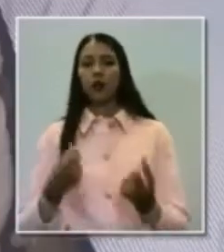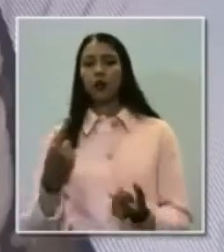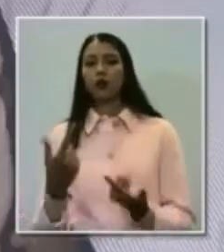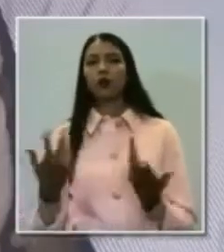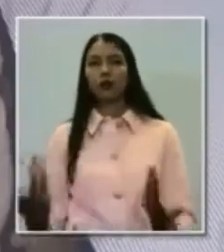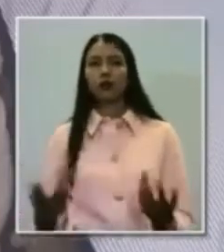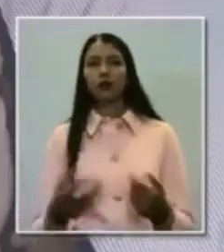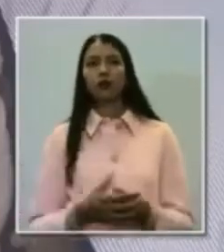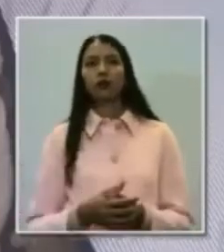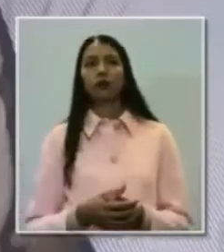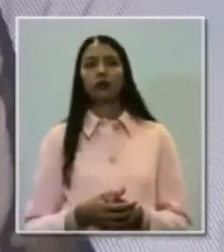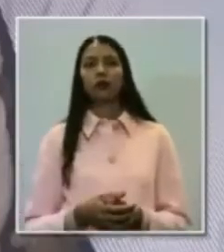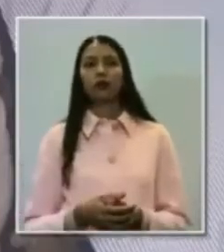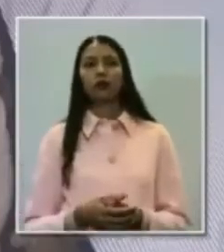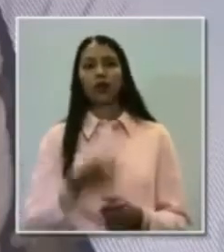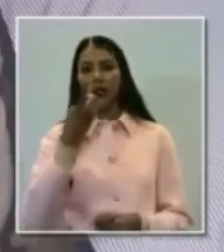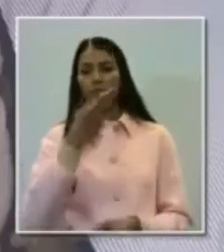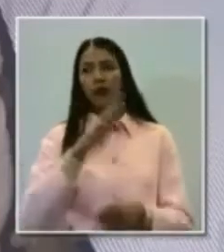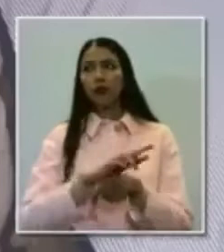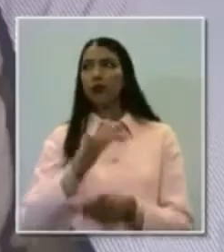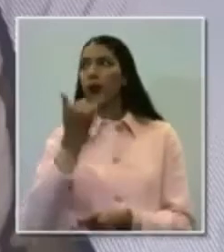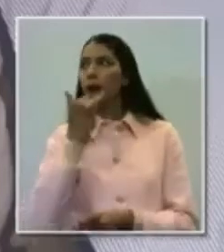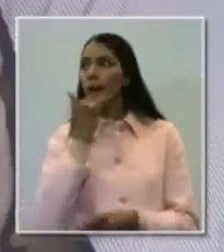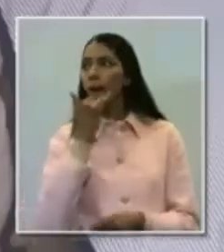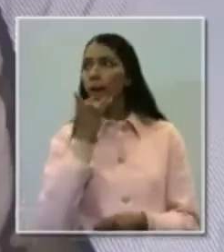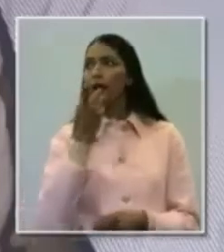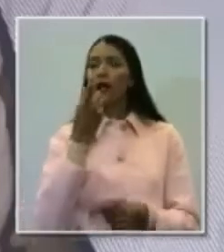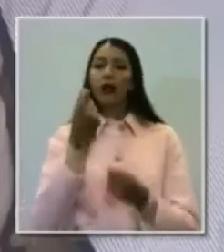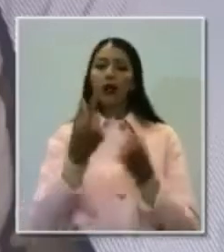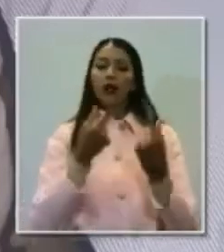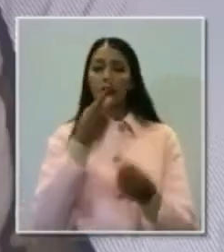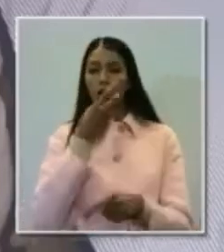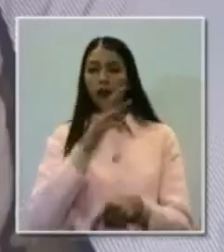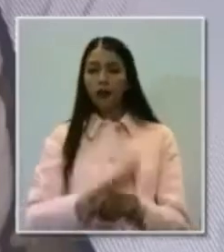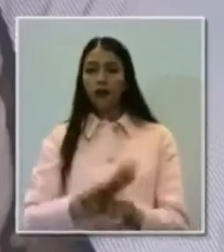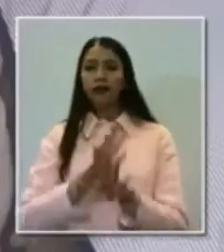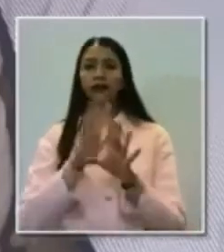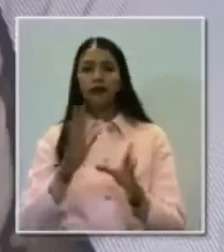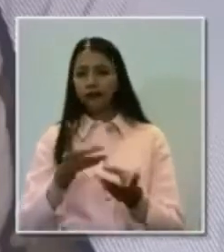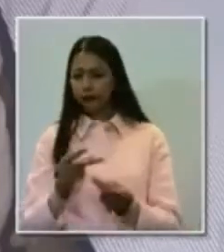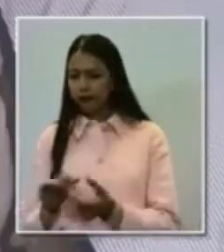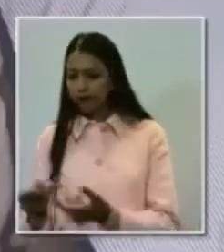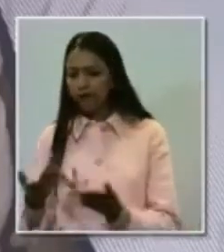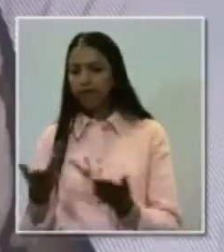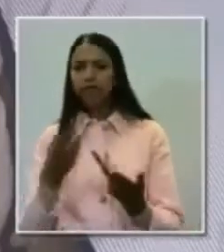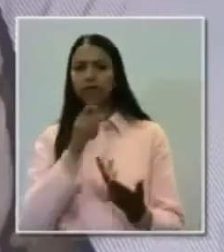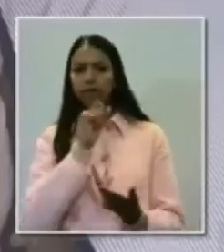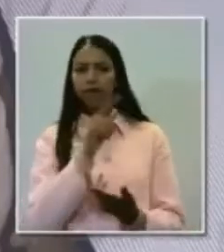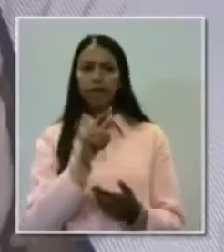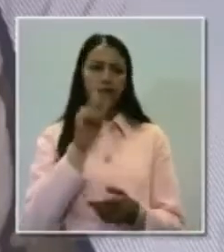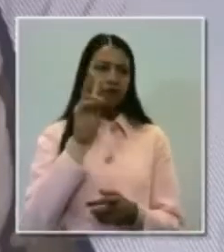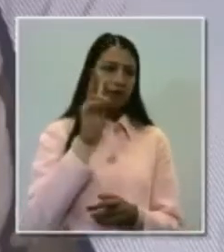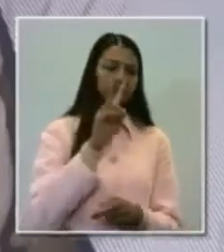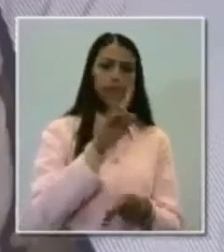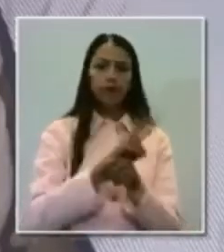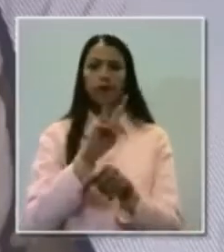los directores, algunos de los directores se han puesto las pilas, asimismo los supervisores y muchos otros